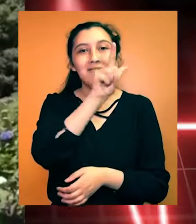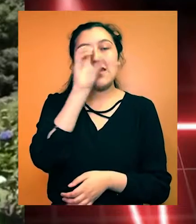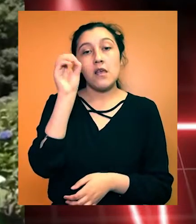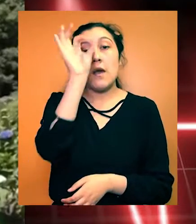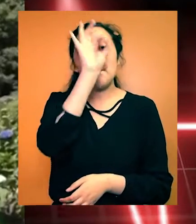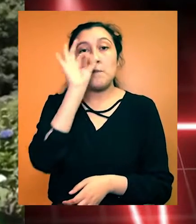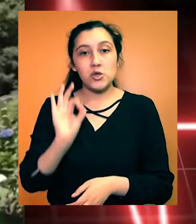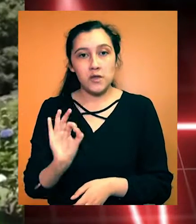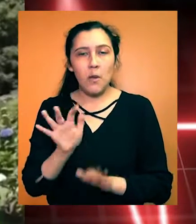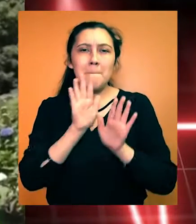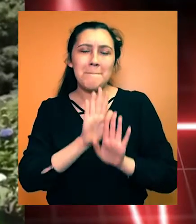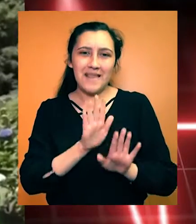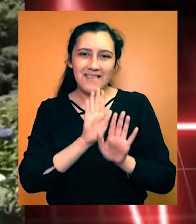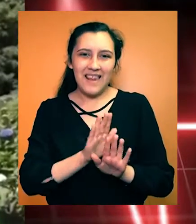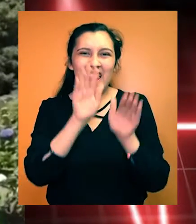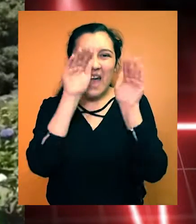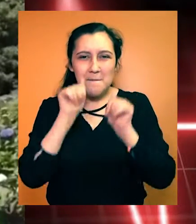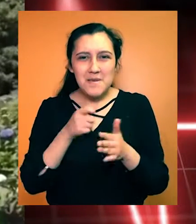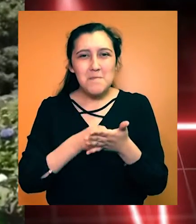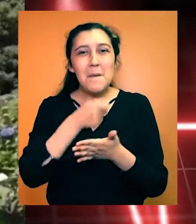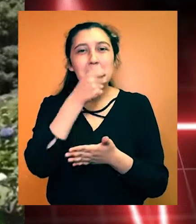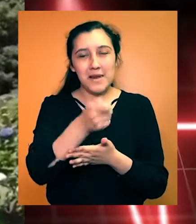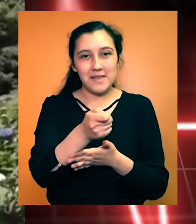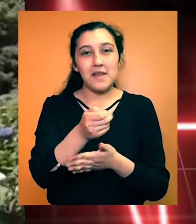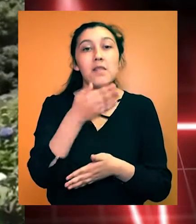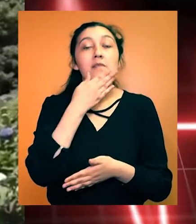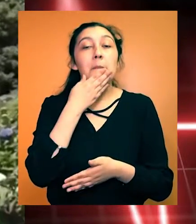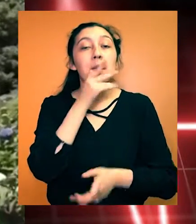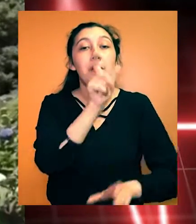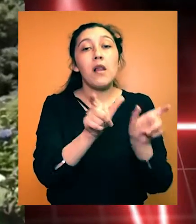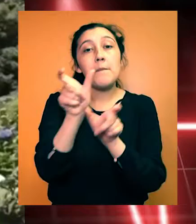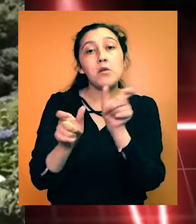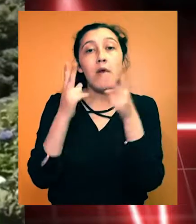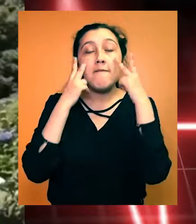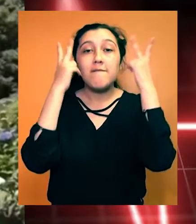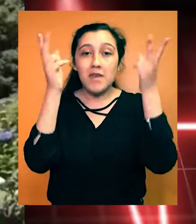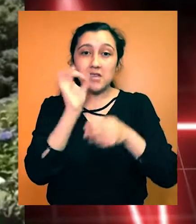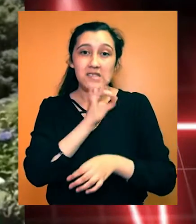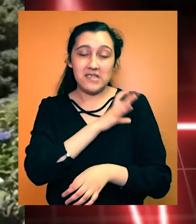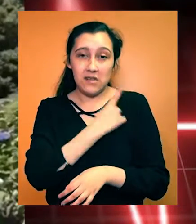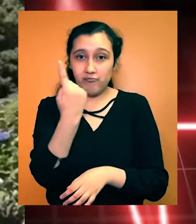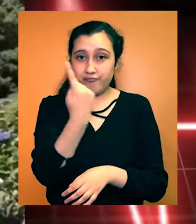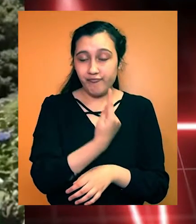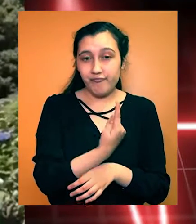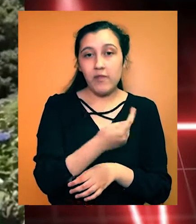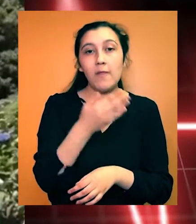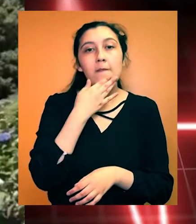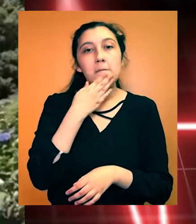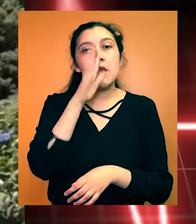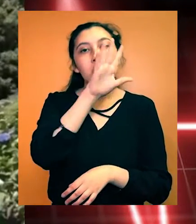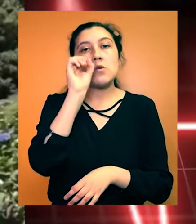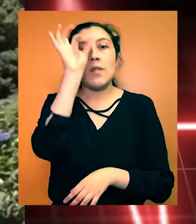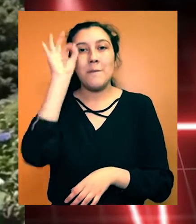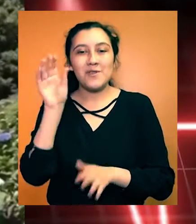un 70%, lo cual les mantiene la tarifa actual. Además, para los turistas chilenos, la tarifa tiene un beneficio de un 50% de rebaja y